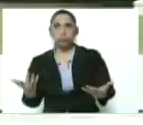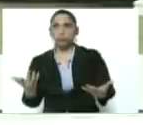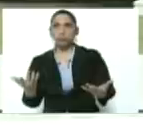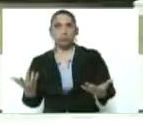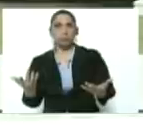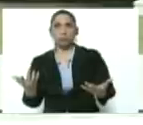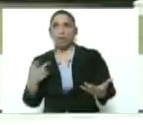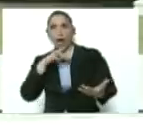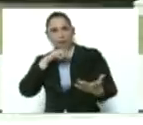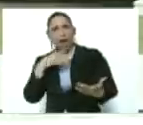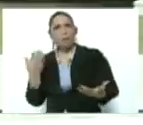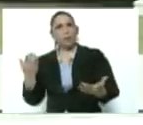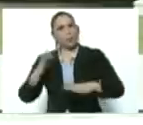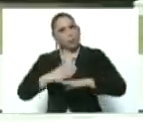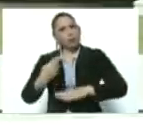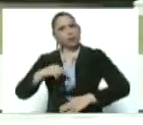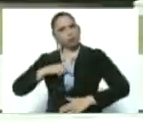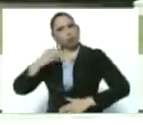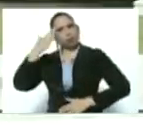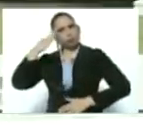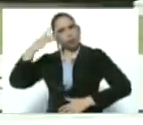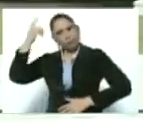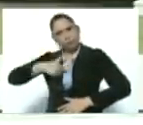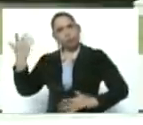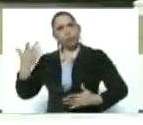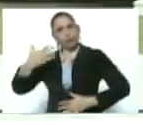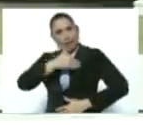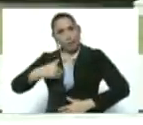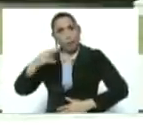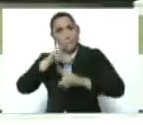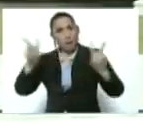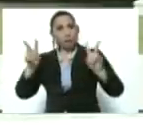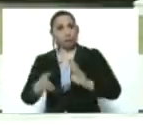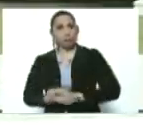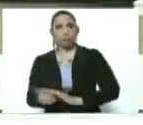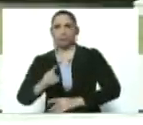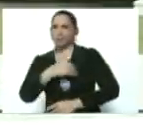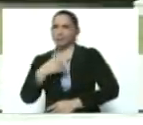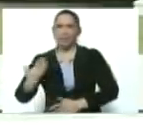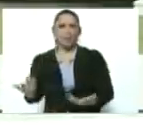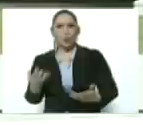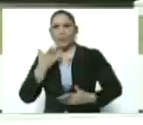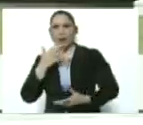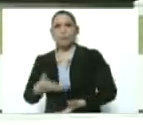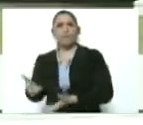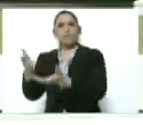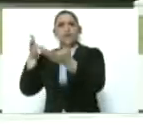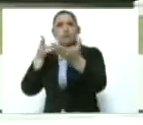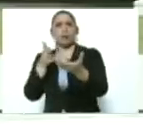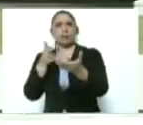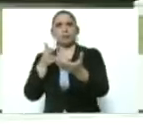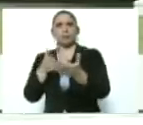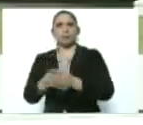no hablamos con los pies sobre la tierra porque queremos pasar no queremos que los fusibles